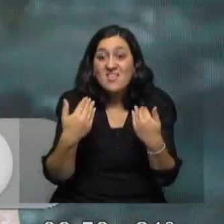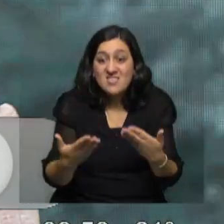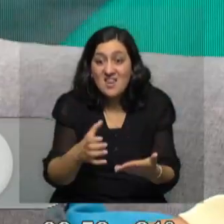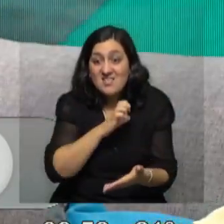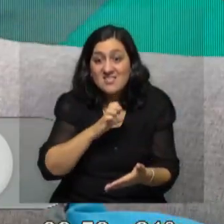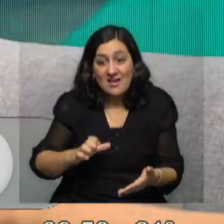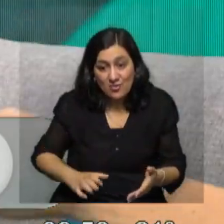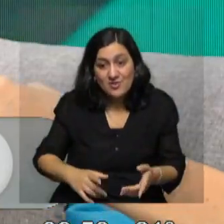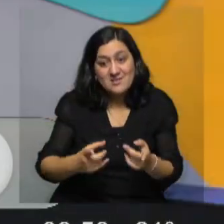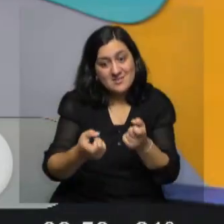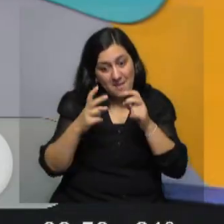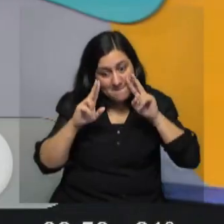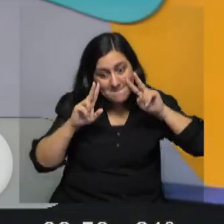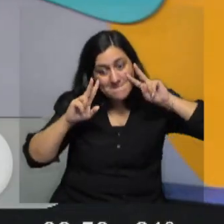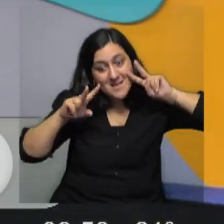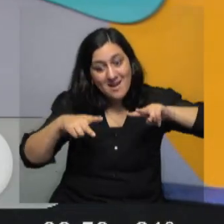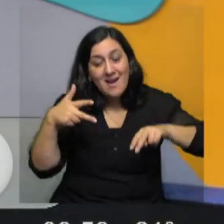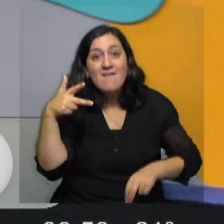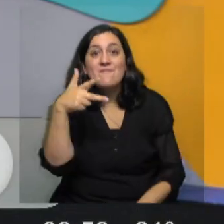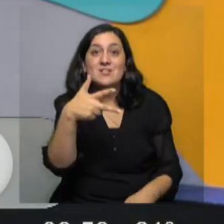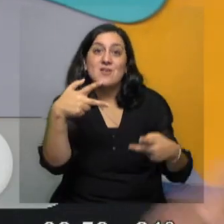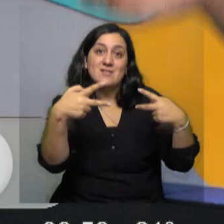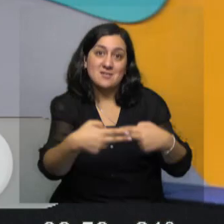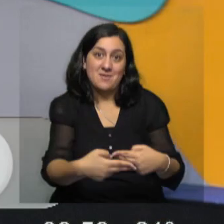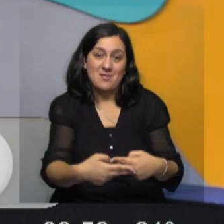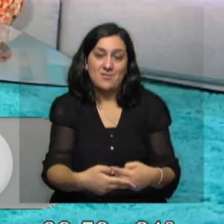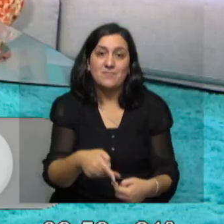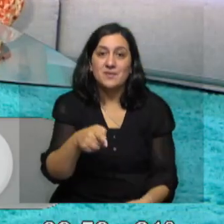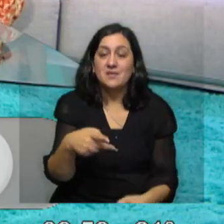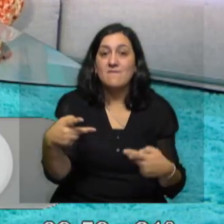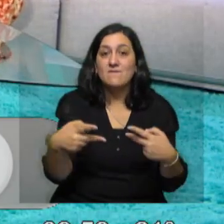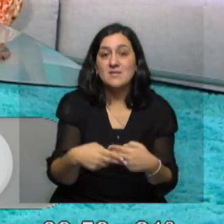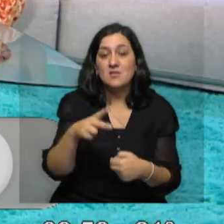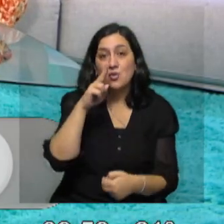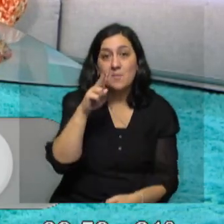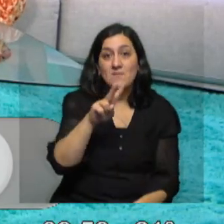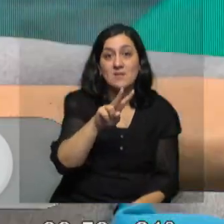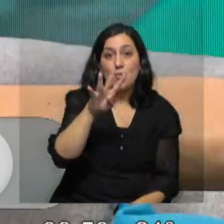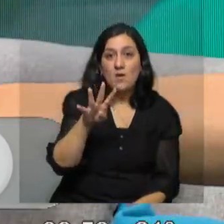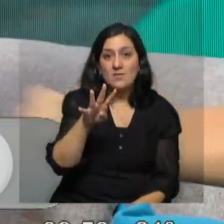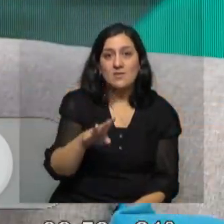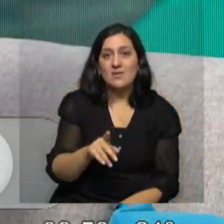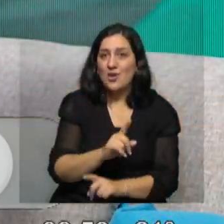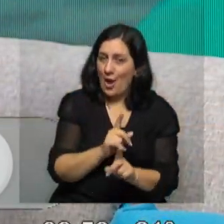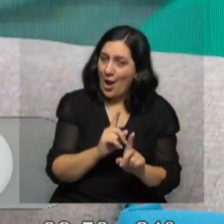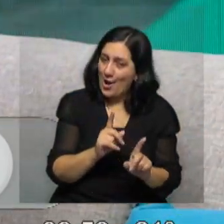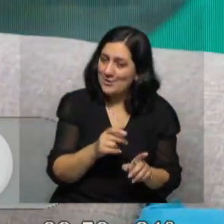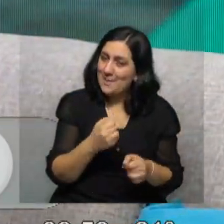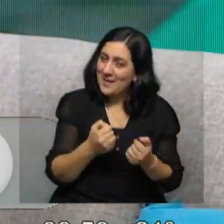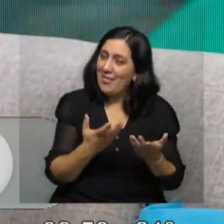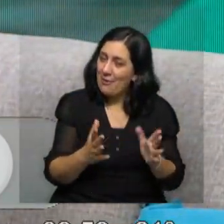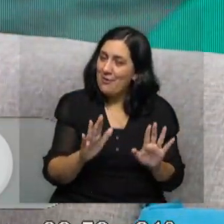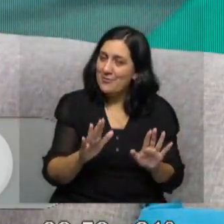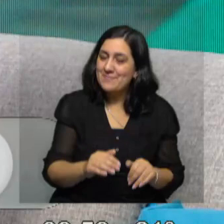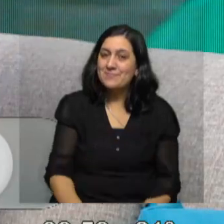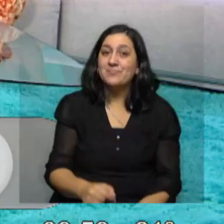Estado. Salado. A ver. Todo fabrica. Lo que te regala el Estado, tenés que fijarte la fecha de vencimiento. No, este vence en el 2024. No seas así tampoco. Todo lo que... Ahí